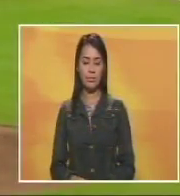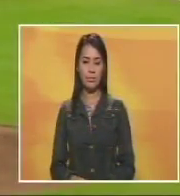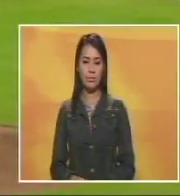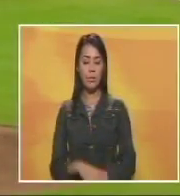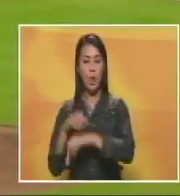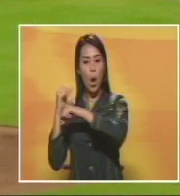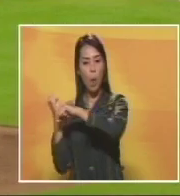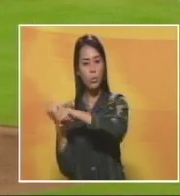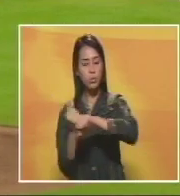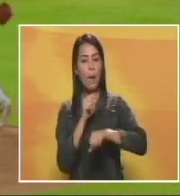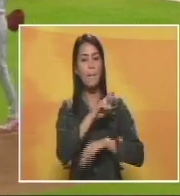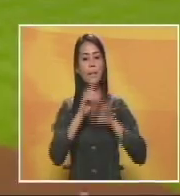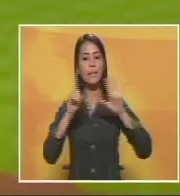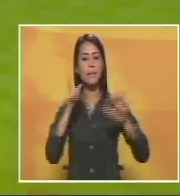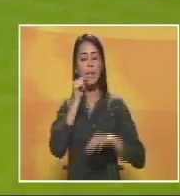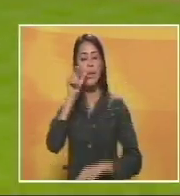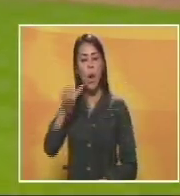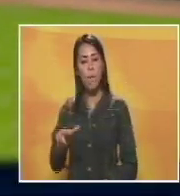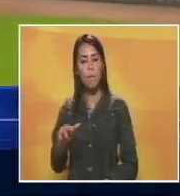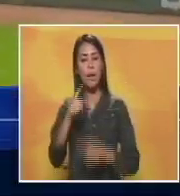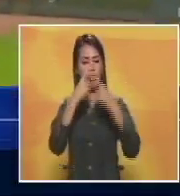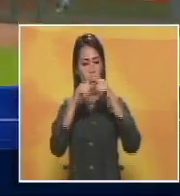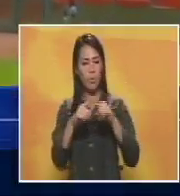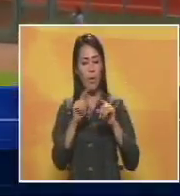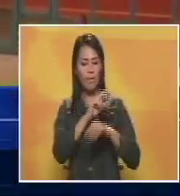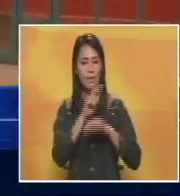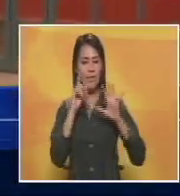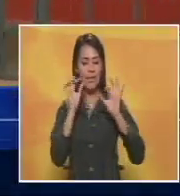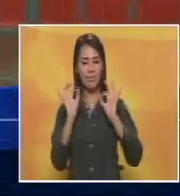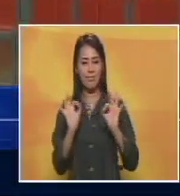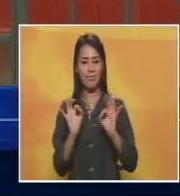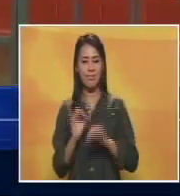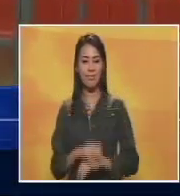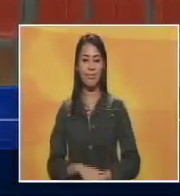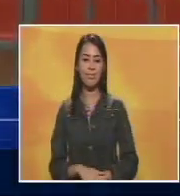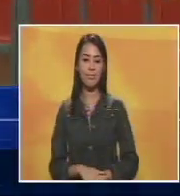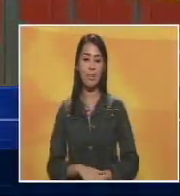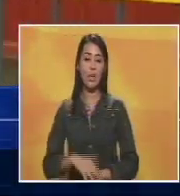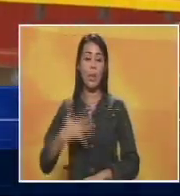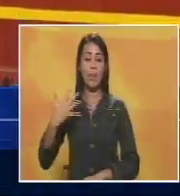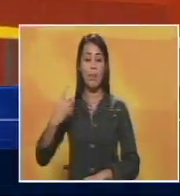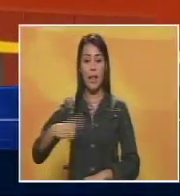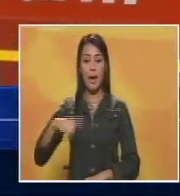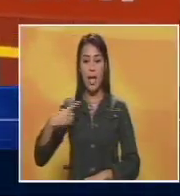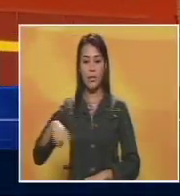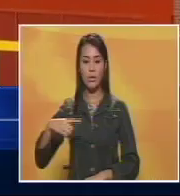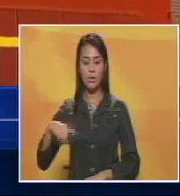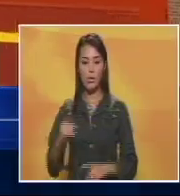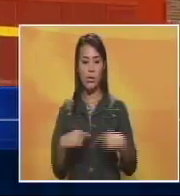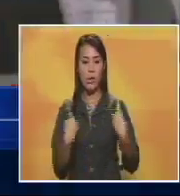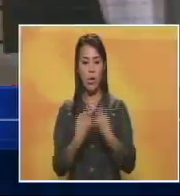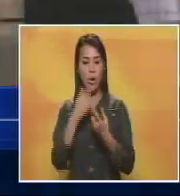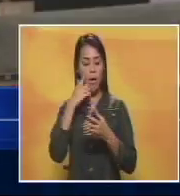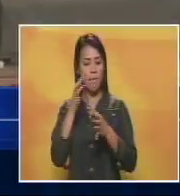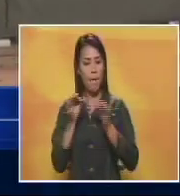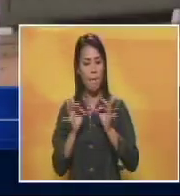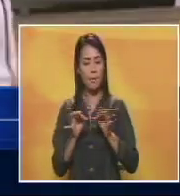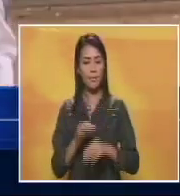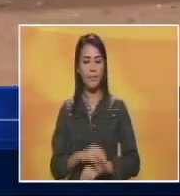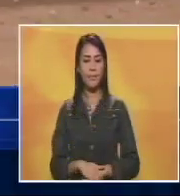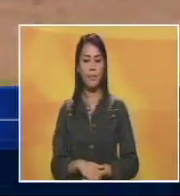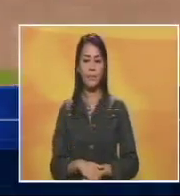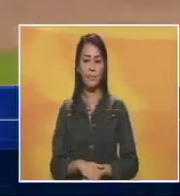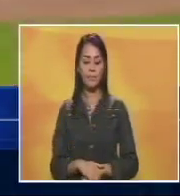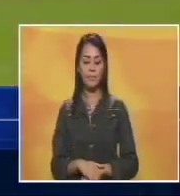Jonrón 26 de la campaña para Ronald Acuña Jr., vuelacercas solitario y por el jardín derecho, y el central para el candidatazo